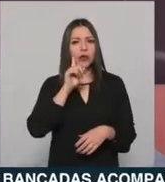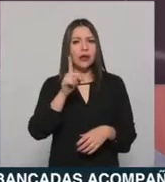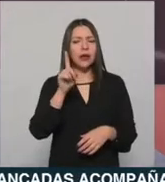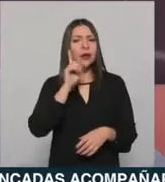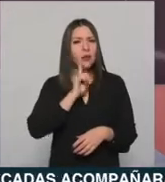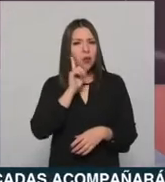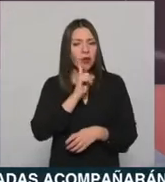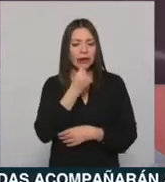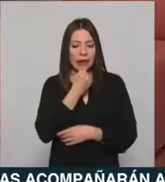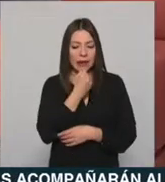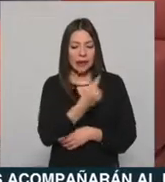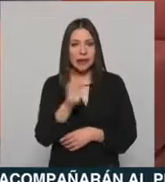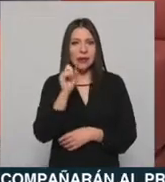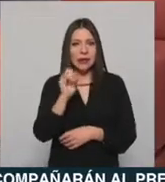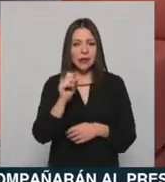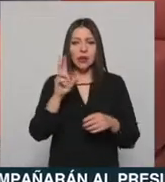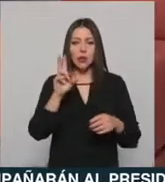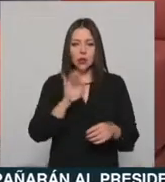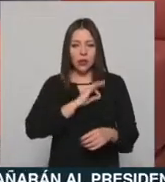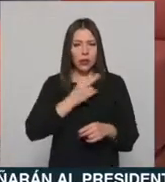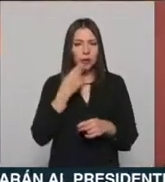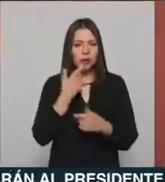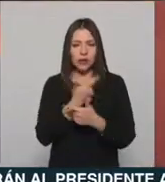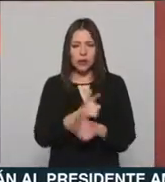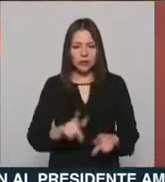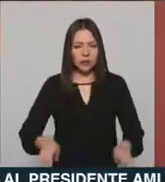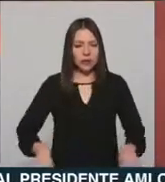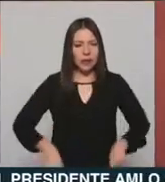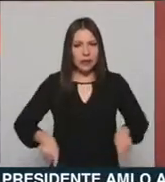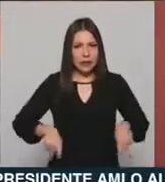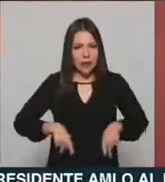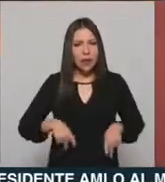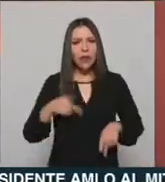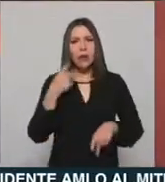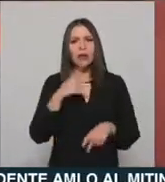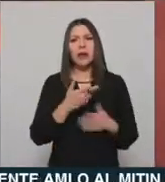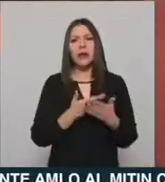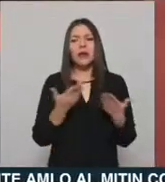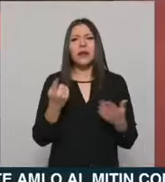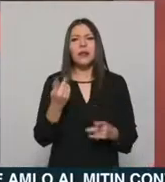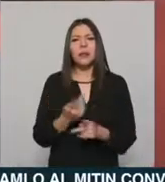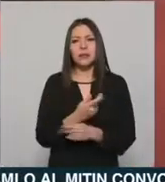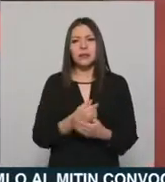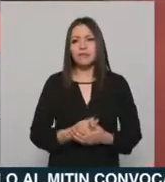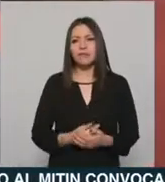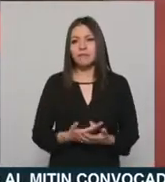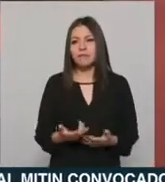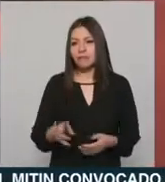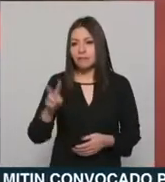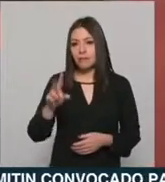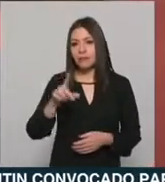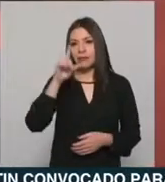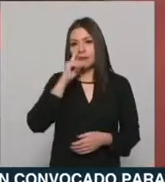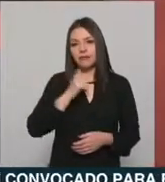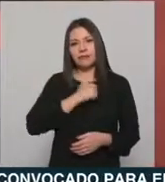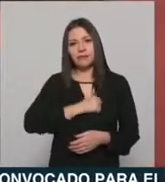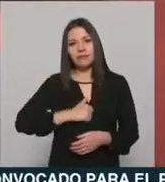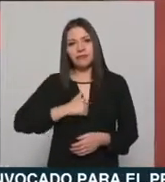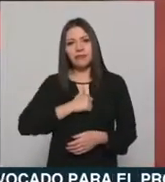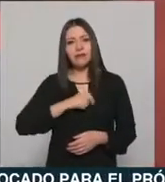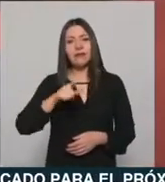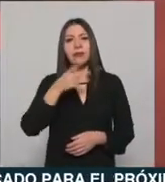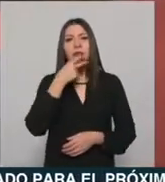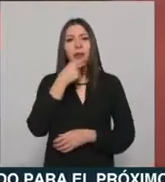¿qué ocurre con los niños? Mira, lo primero que decía es que es muy lamentable que el secretario de Educación, Esteban Moctezuma, ceda a las presiones de